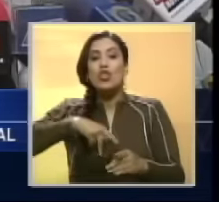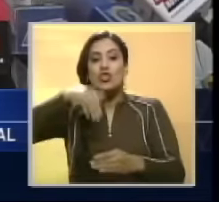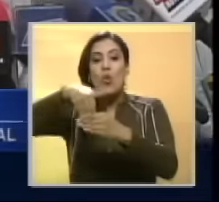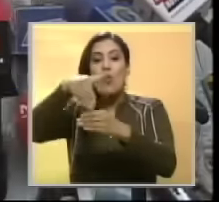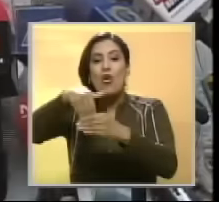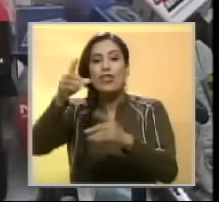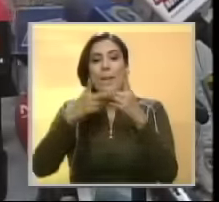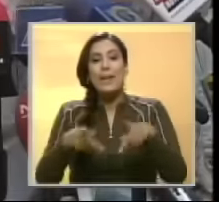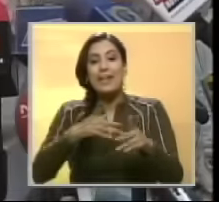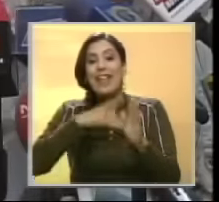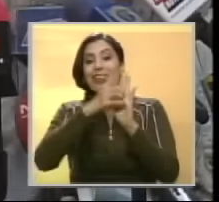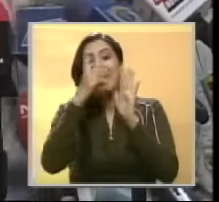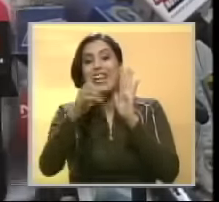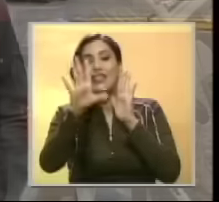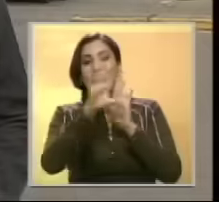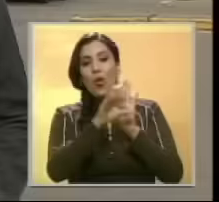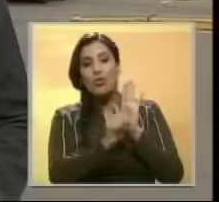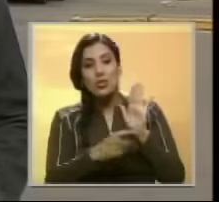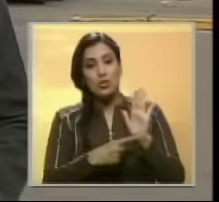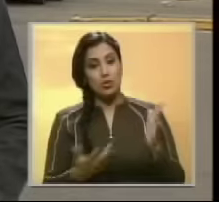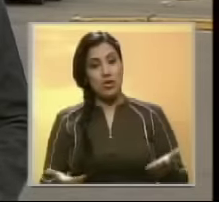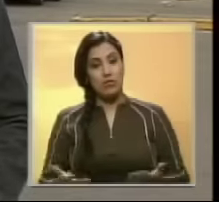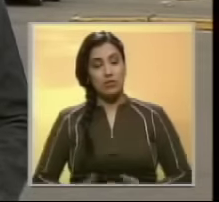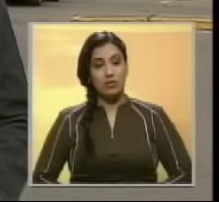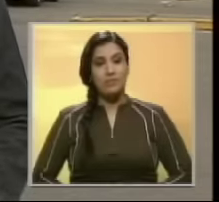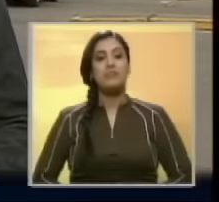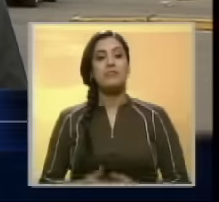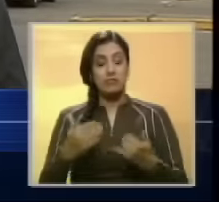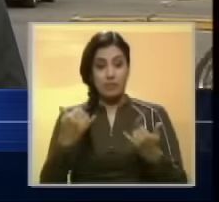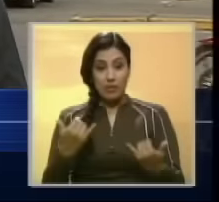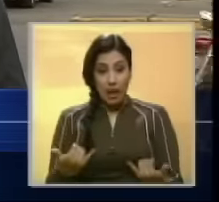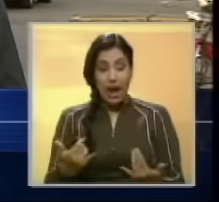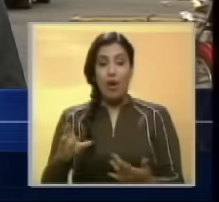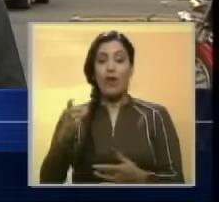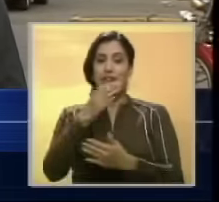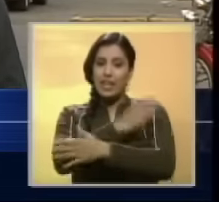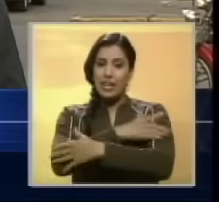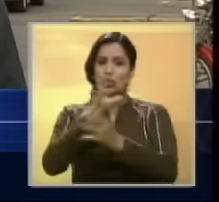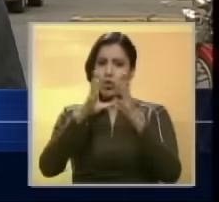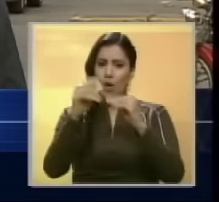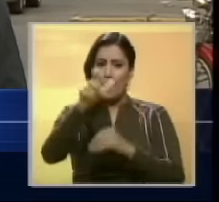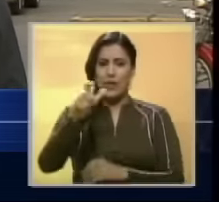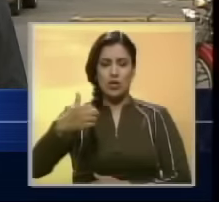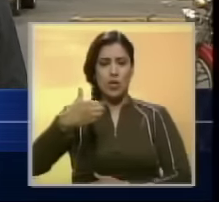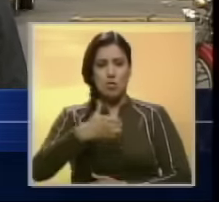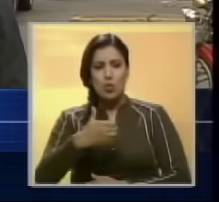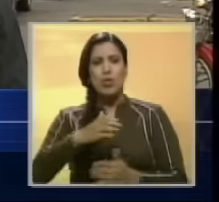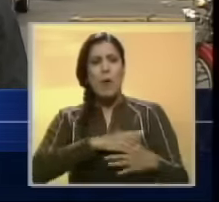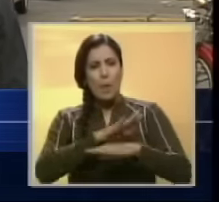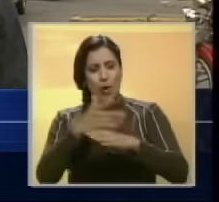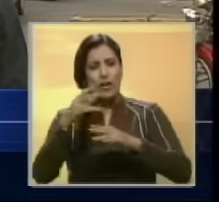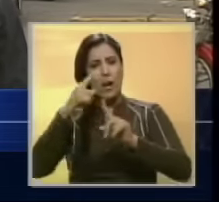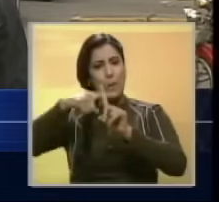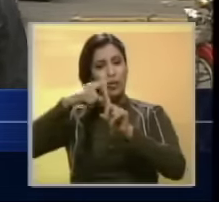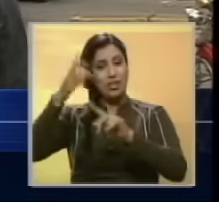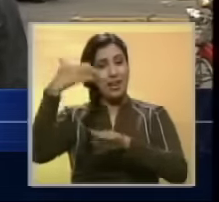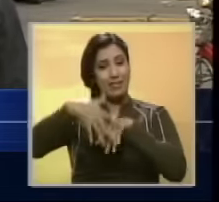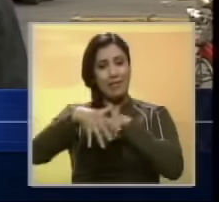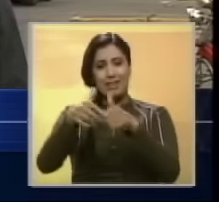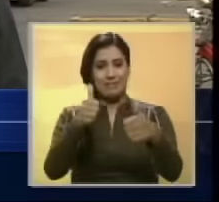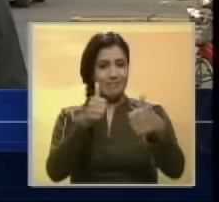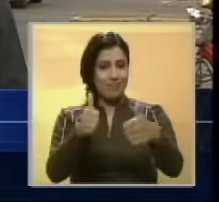referendo que es nuestro derecho consal tor felicitó a militantes de la de todo el país por la forma como realizaron esta marcha